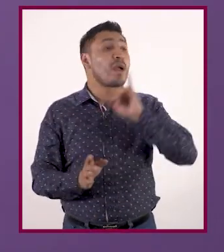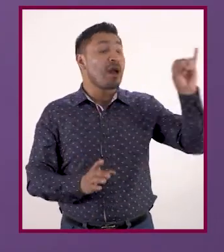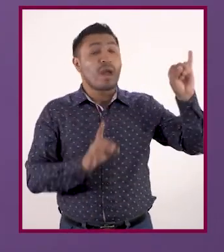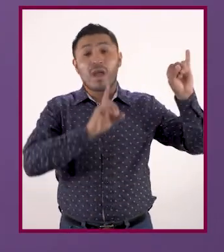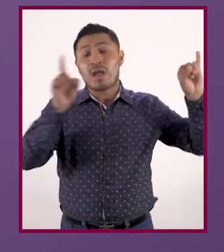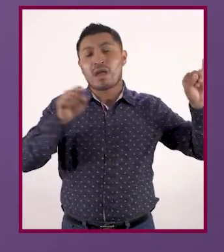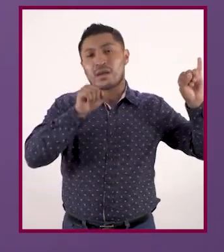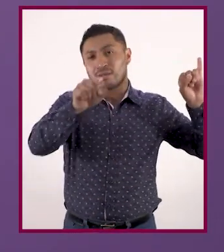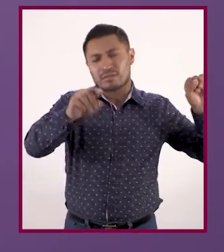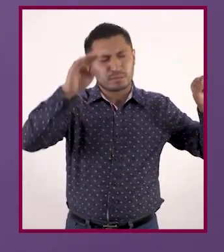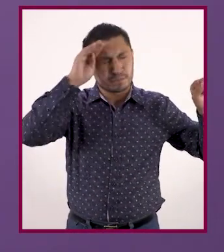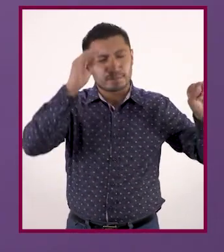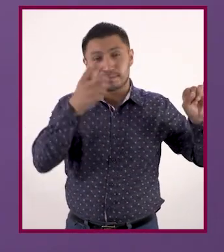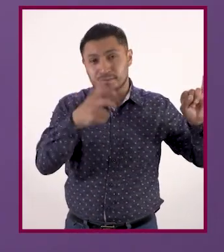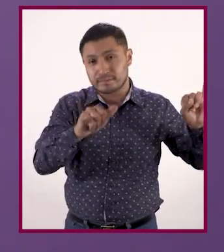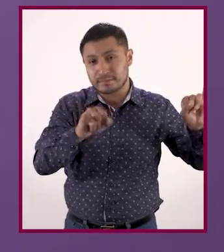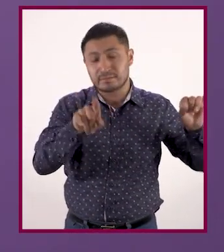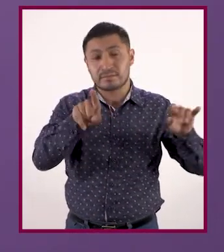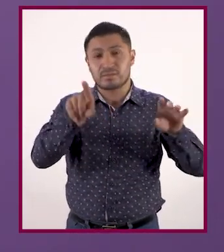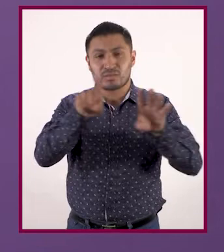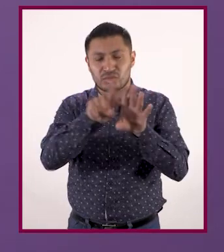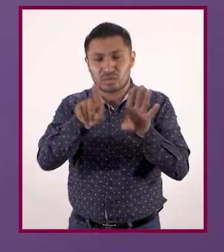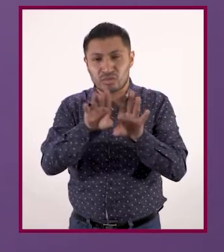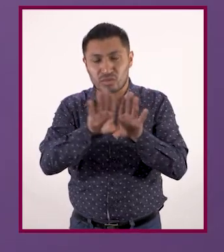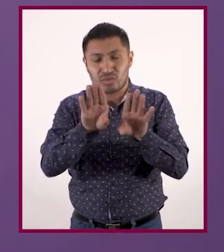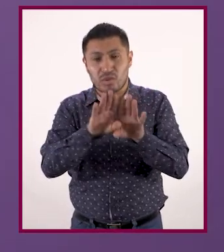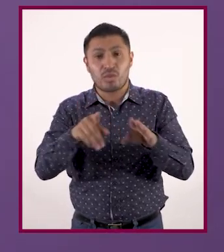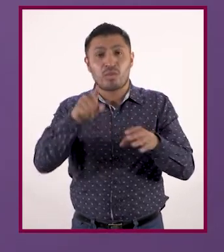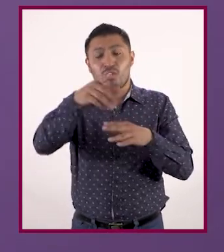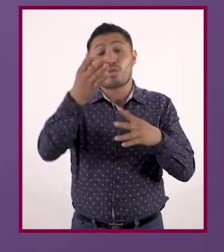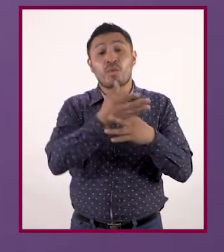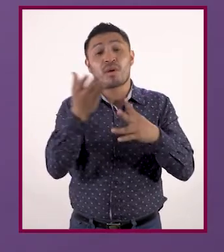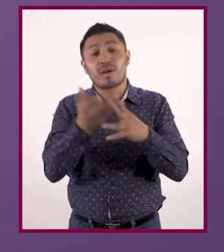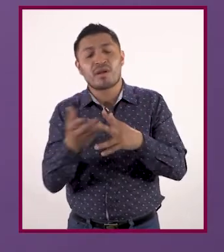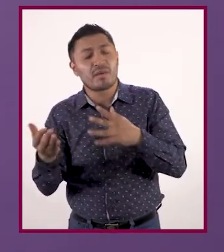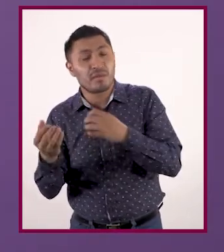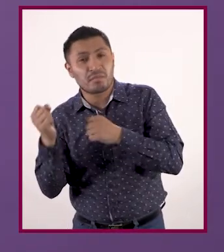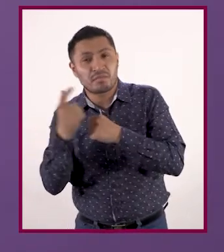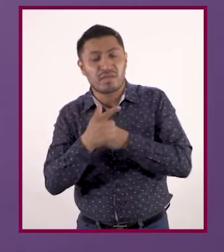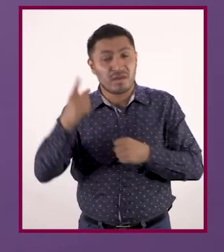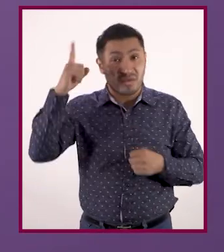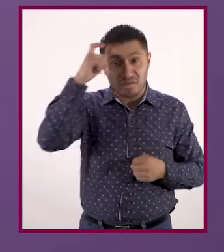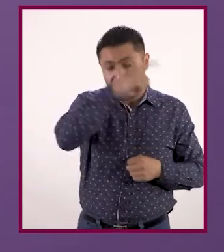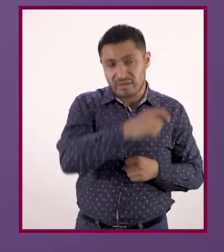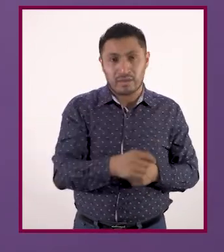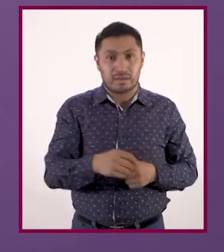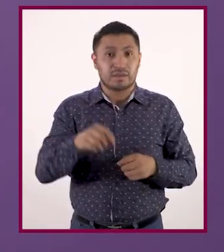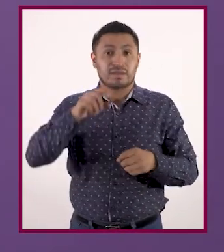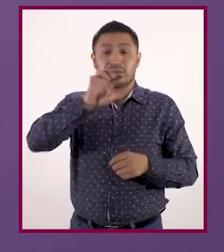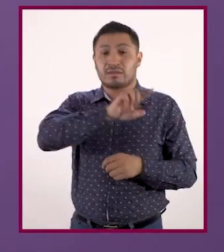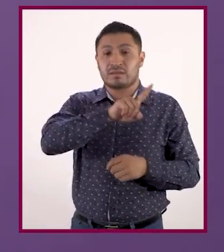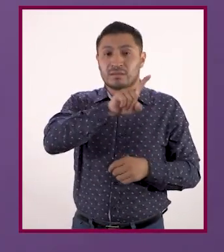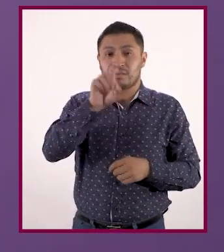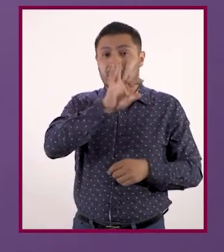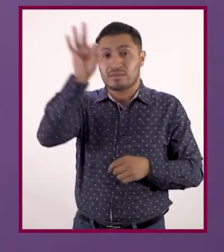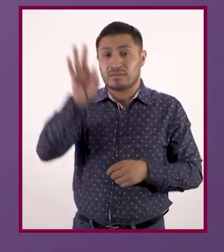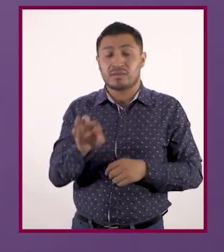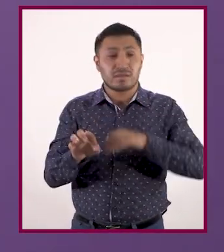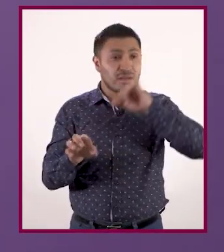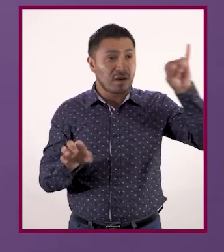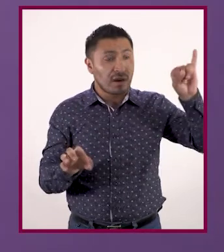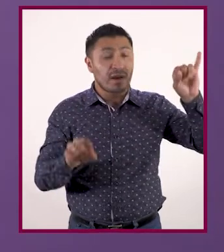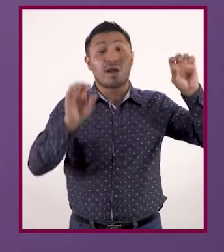es una manera de clasificar algo que es mucho más complejo ni somos 100% de un lado ni 100% del otro